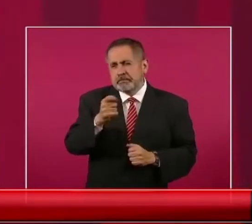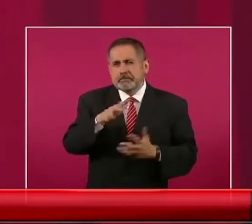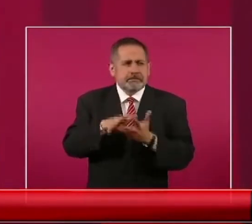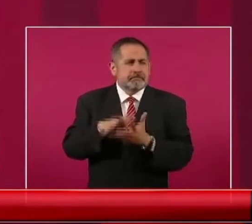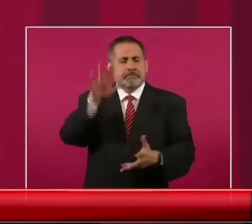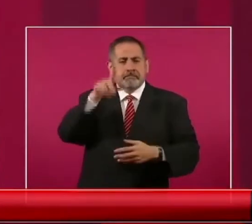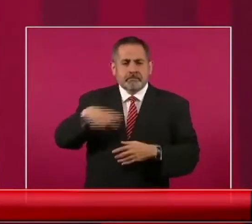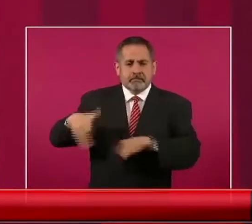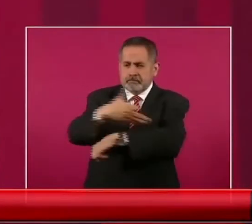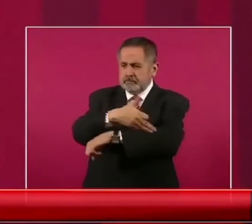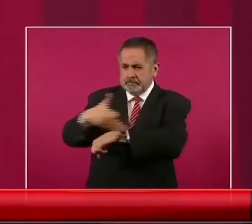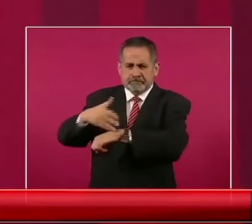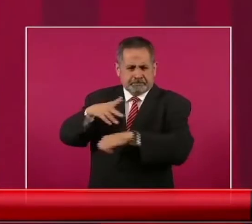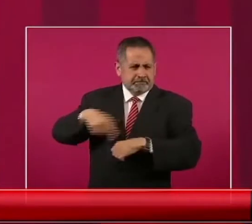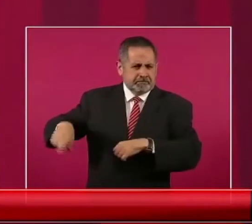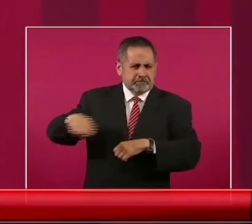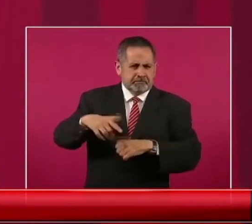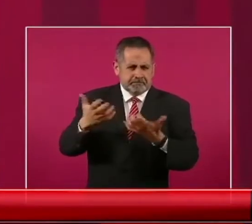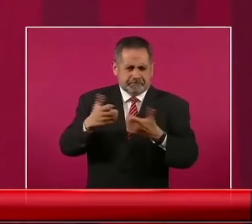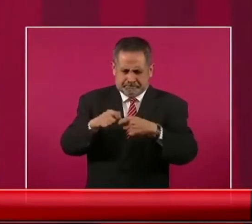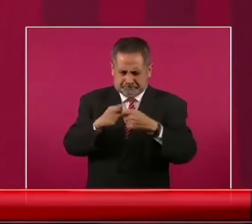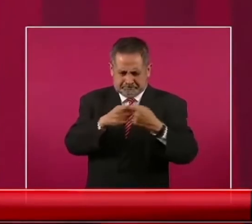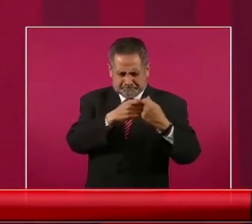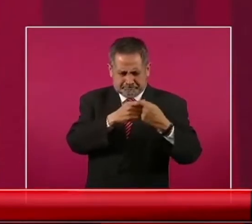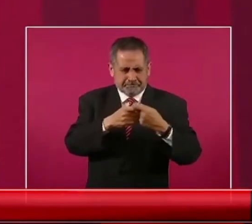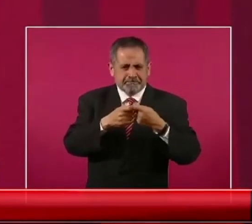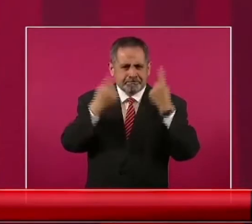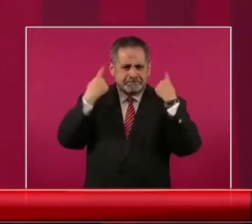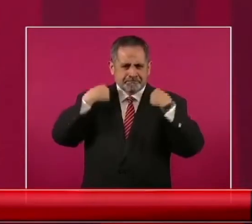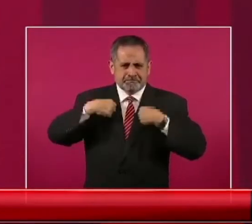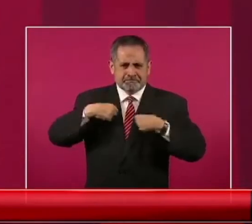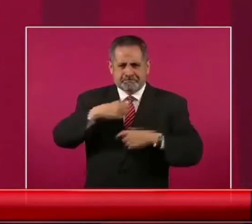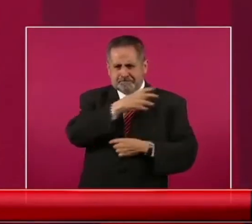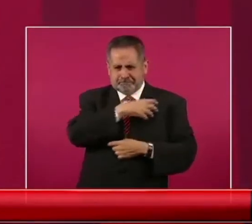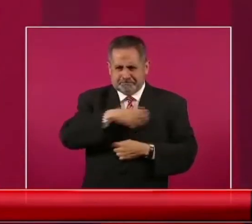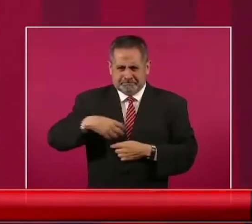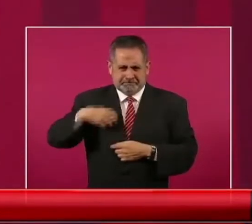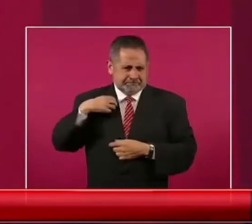las familias hacen collares de modo que